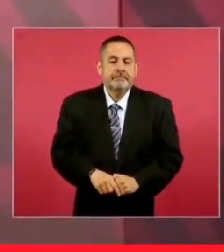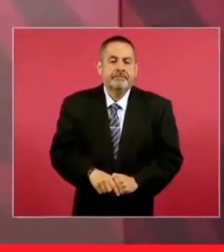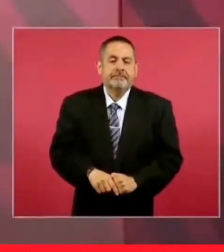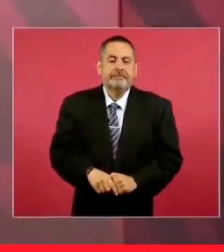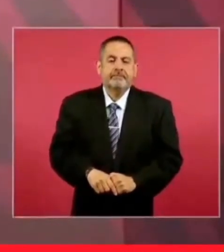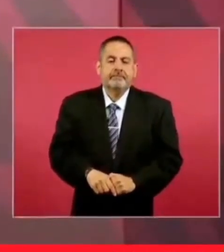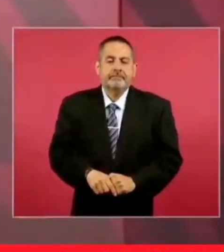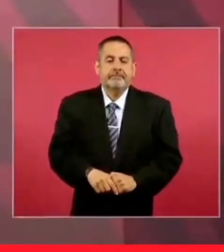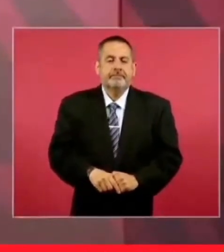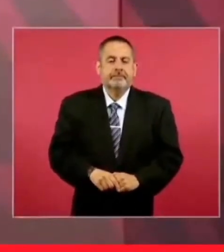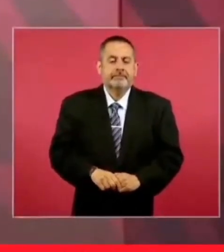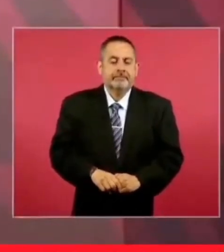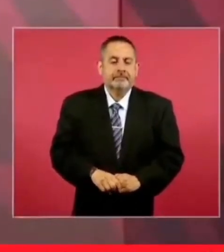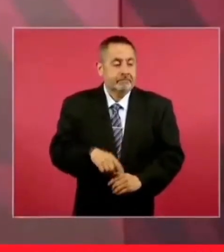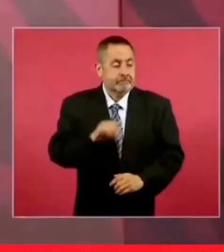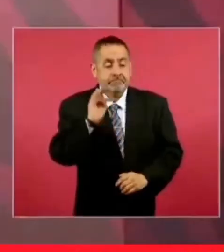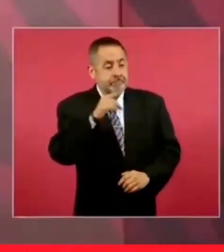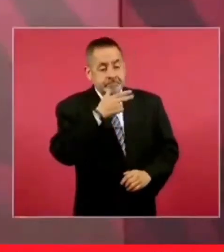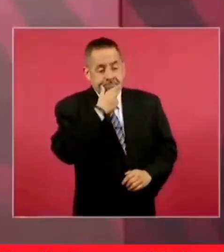A lo mejor no lo sabía Volpi,